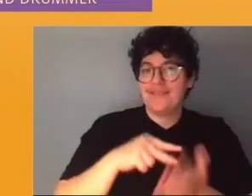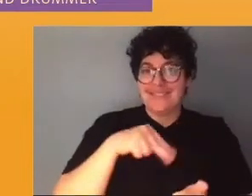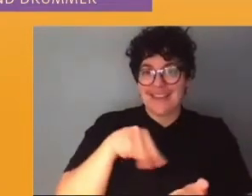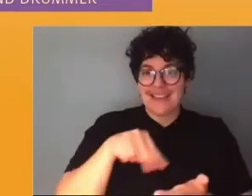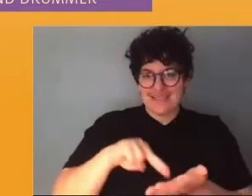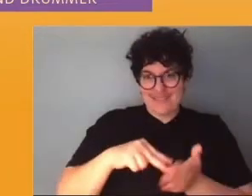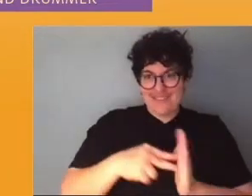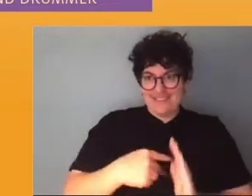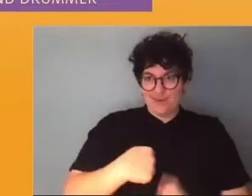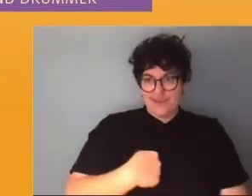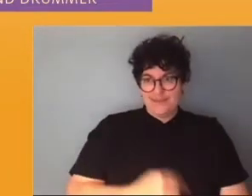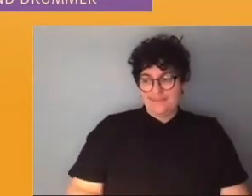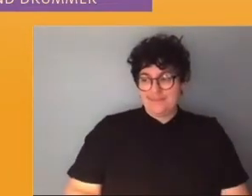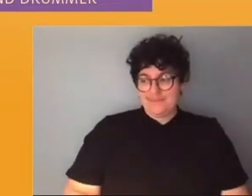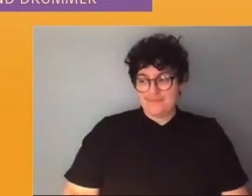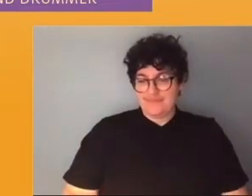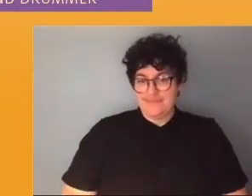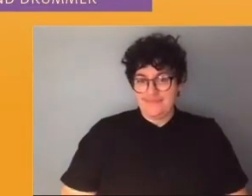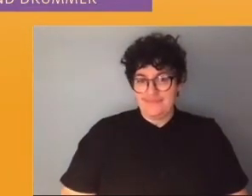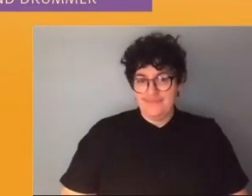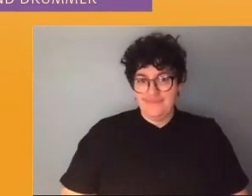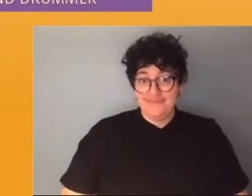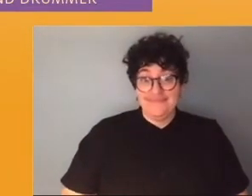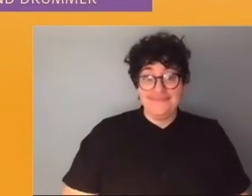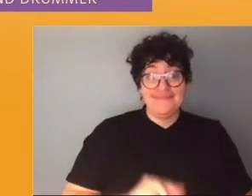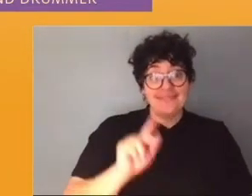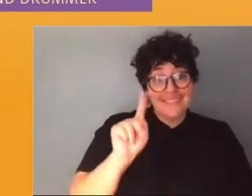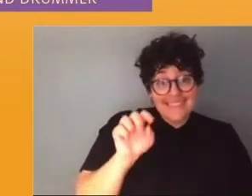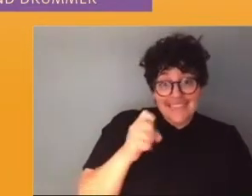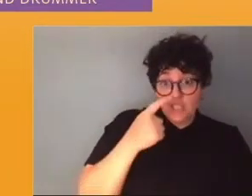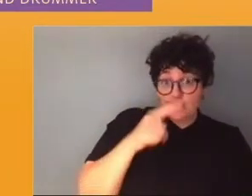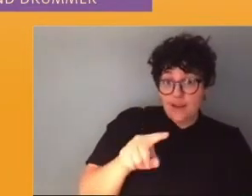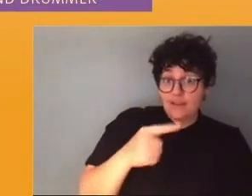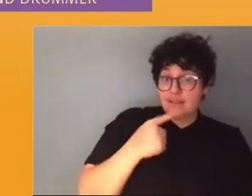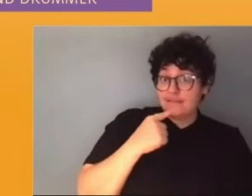Kate, ¿puedo decir algo más? Por supuesto.